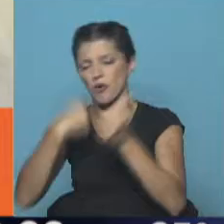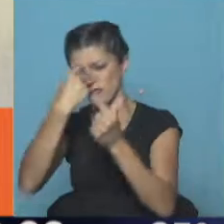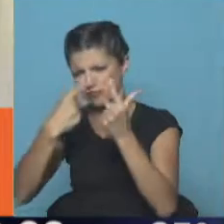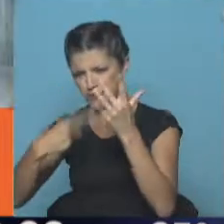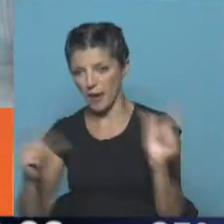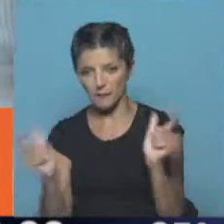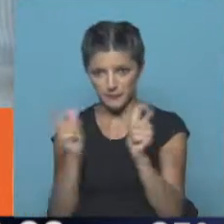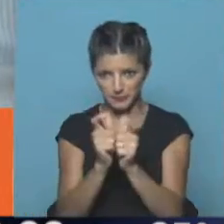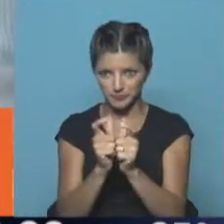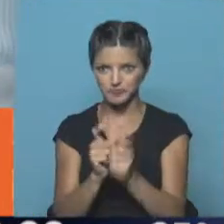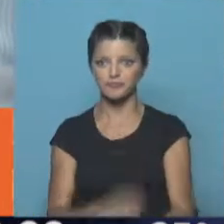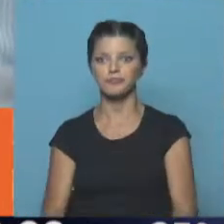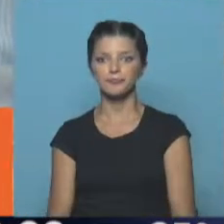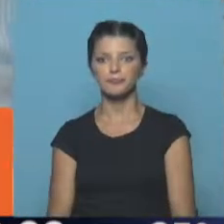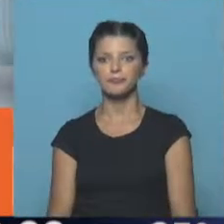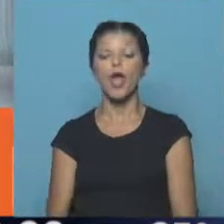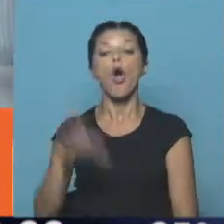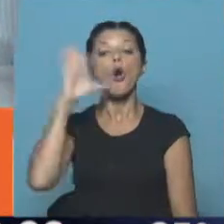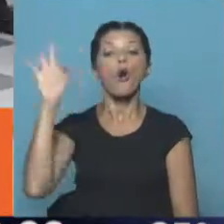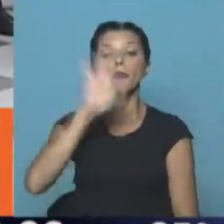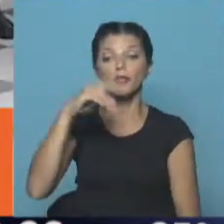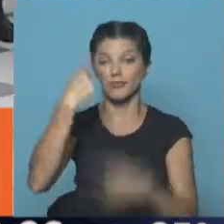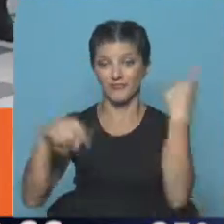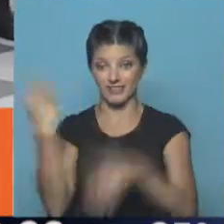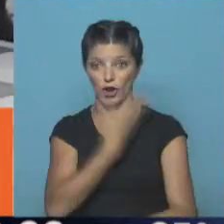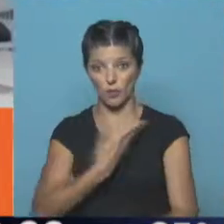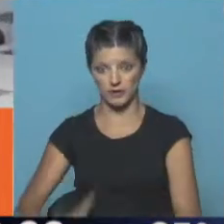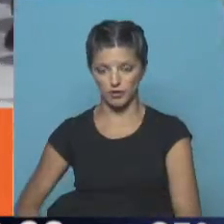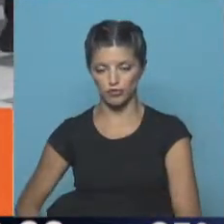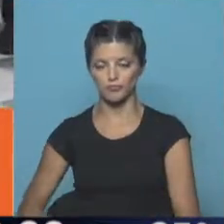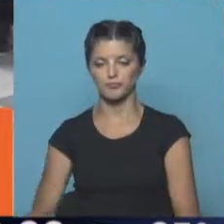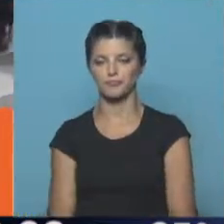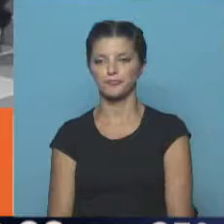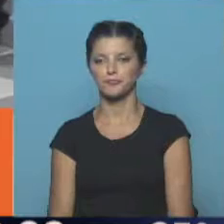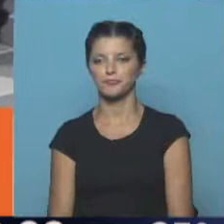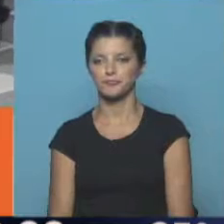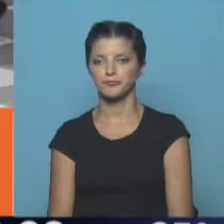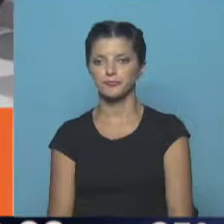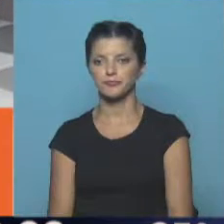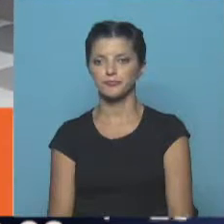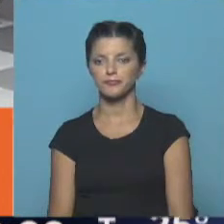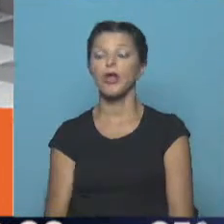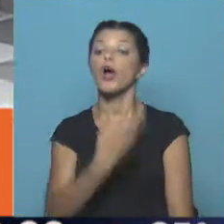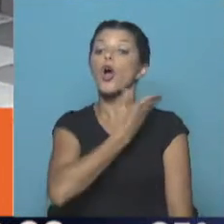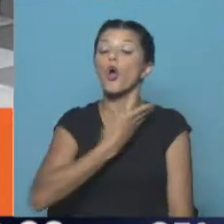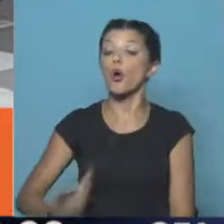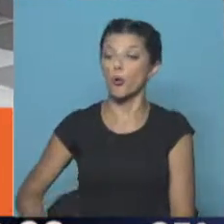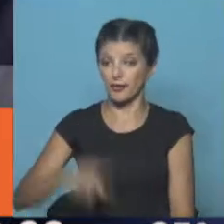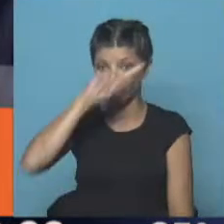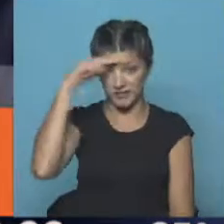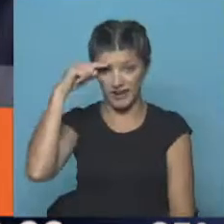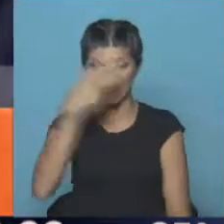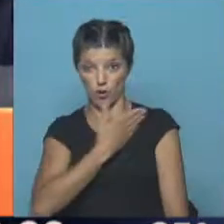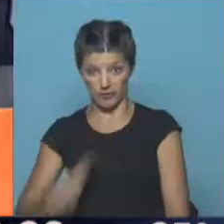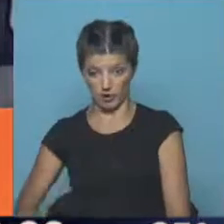Rosana Bertone. Esto dijeron los gobernadores. Nos encontramos, el Gobierno Nacional y los gobernadores de la región